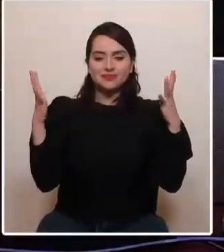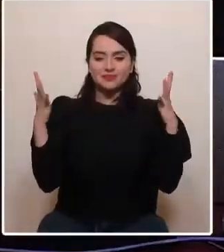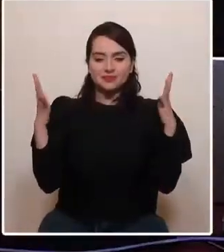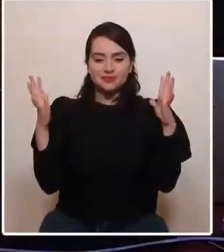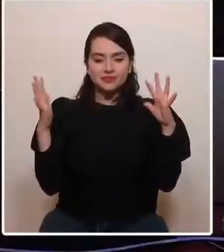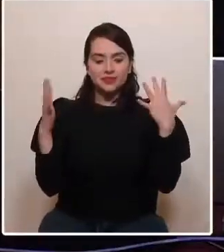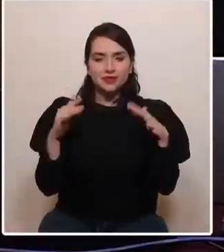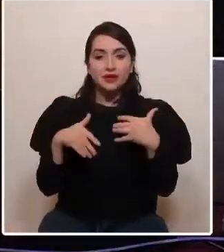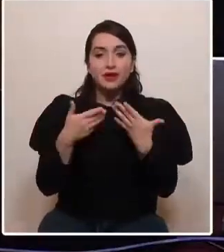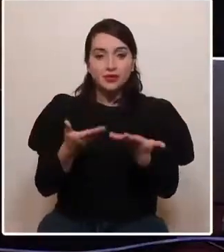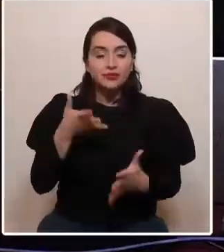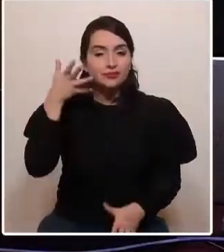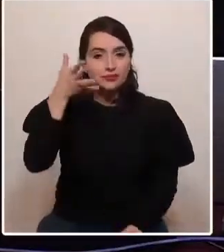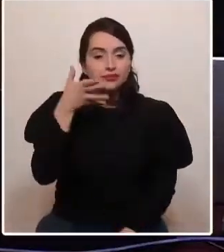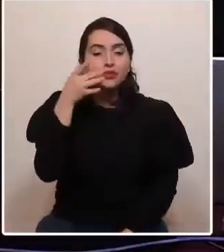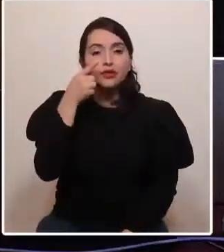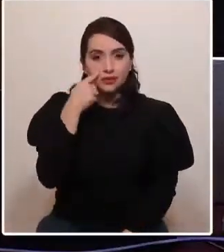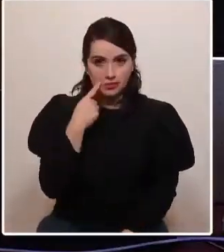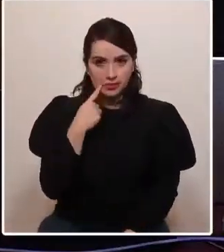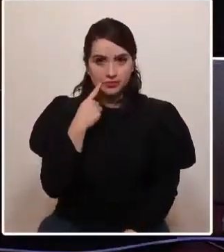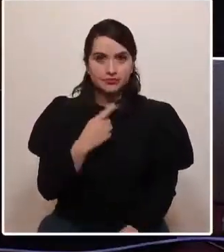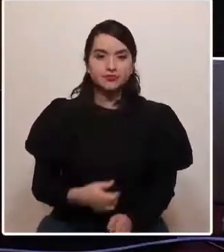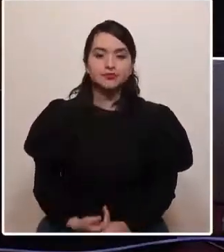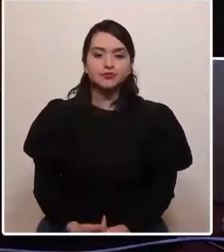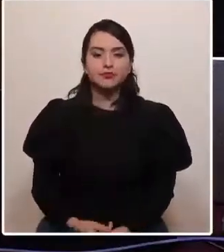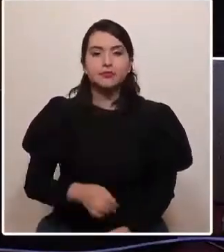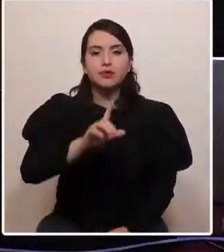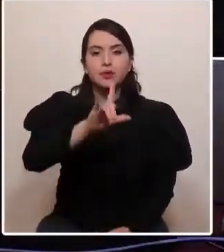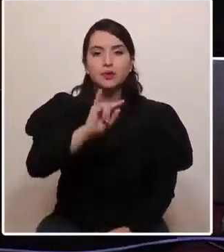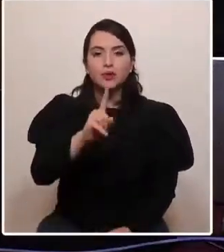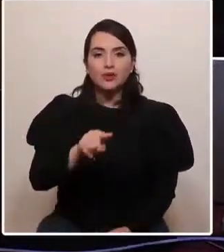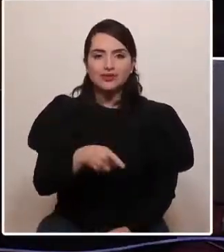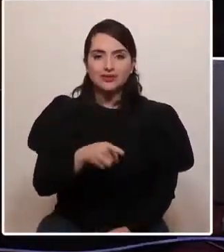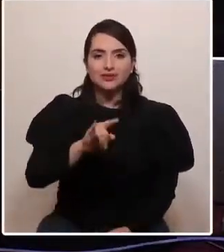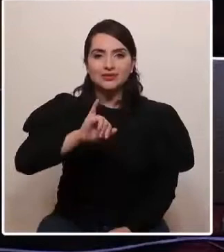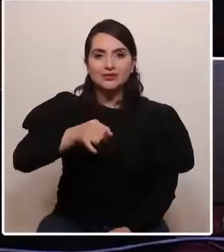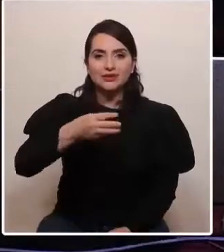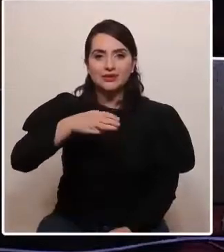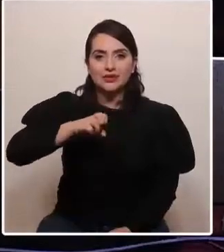Tiene la palabra el convencional Luis Jiménez.